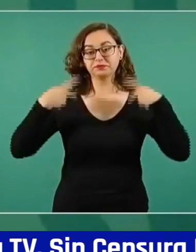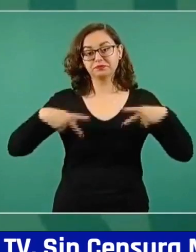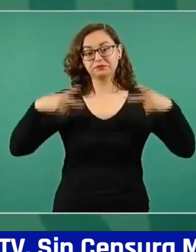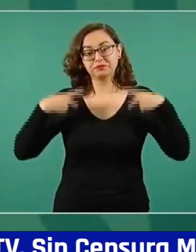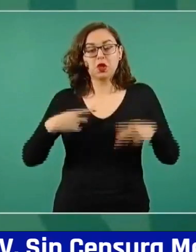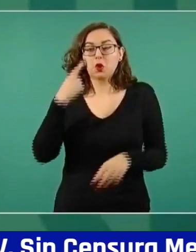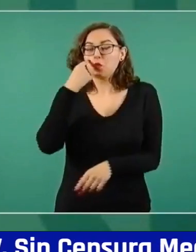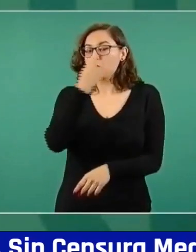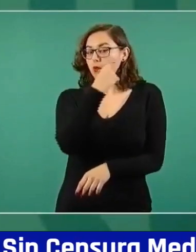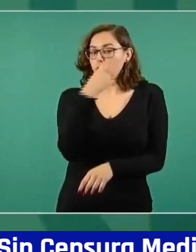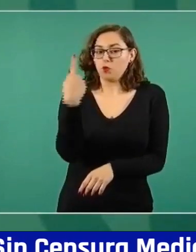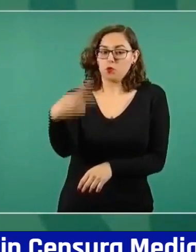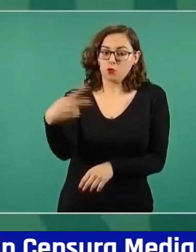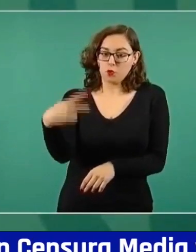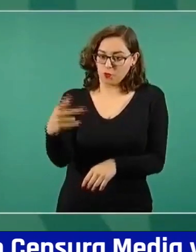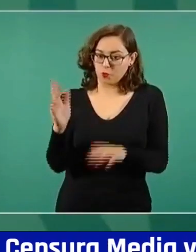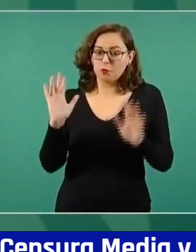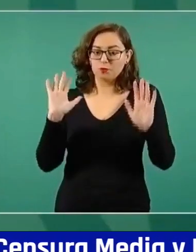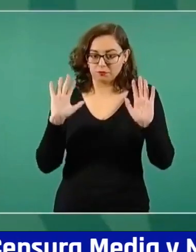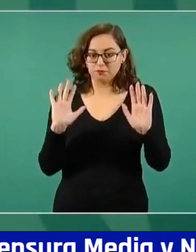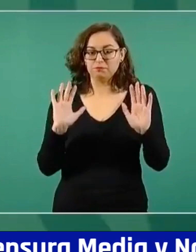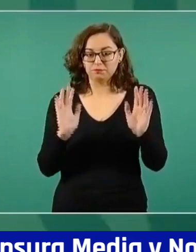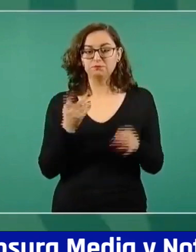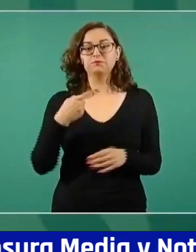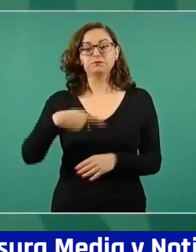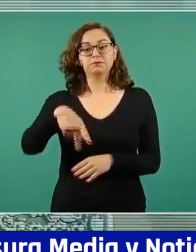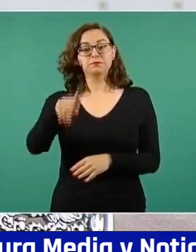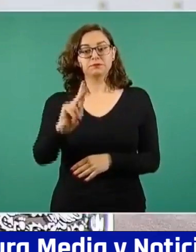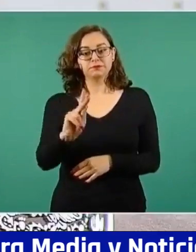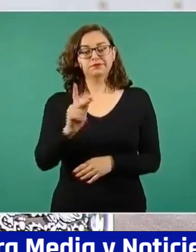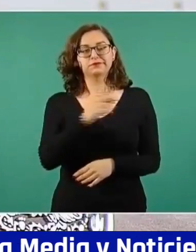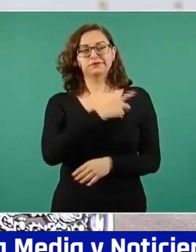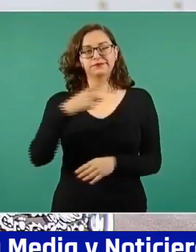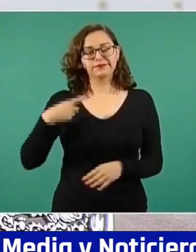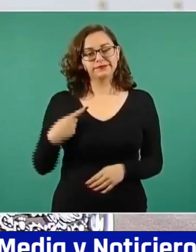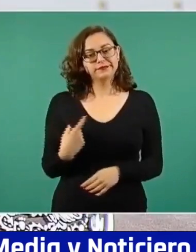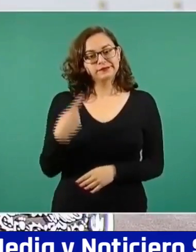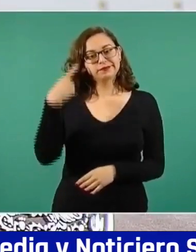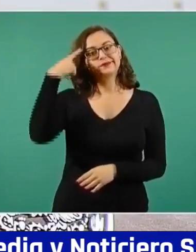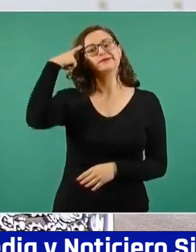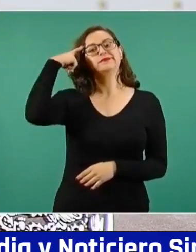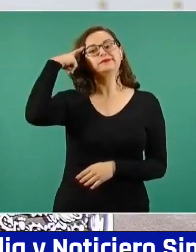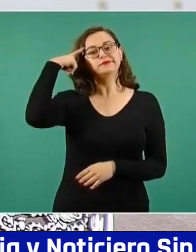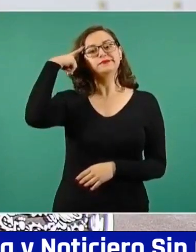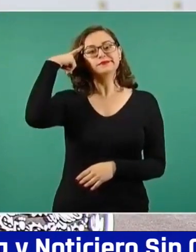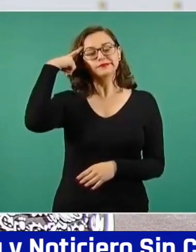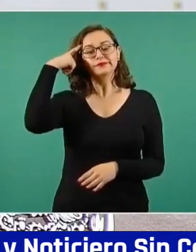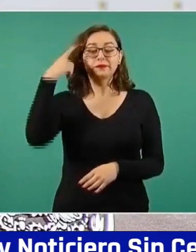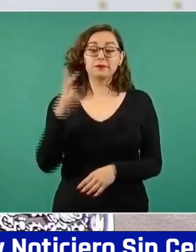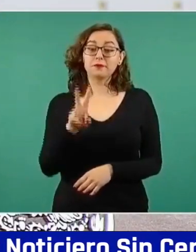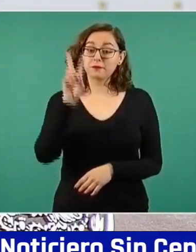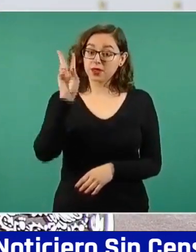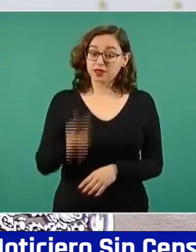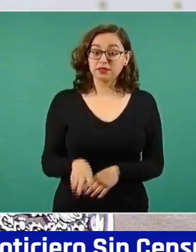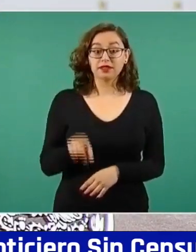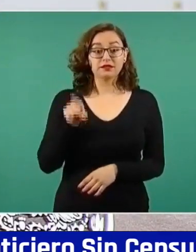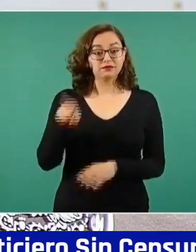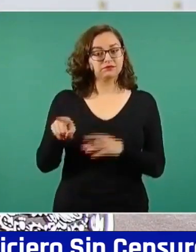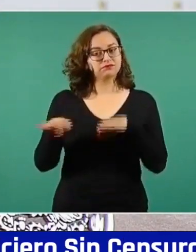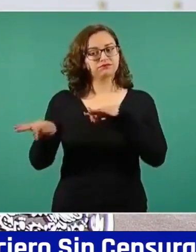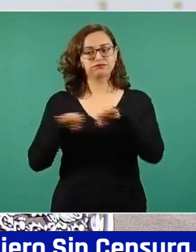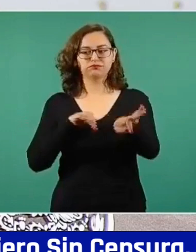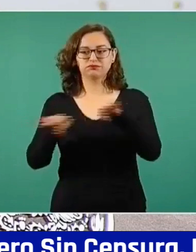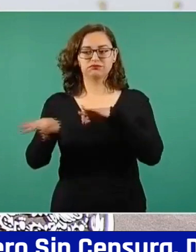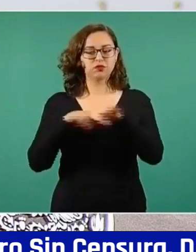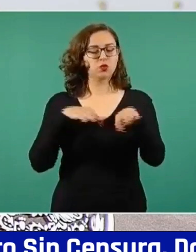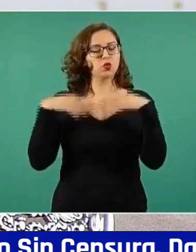voluntario, pero debe de tomarse en cuenta la gran labor que lleva